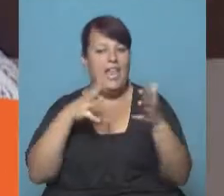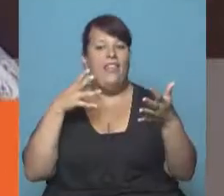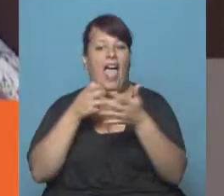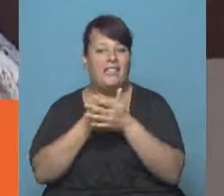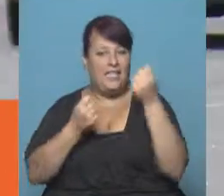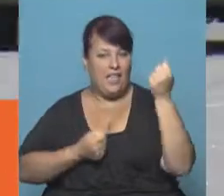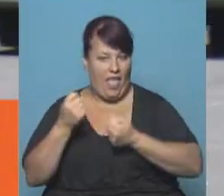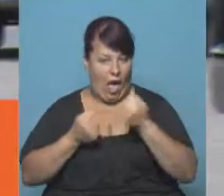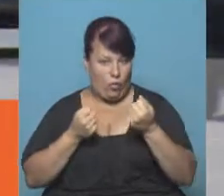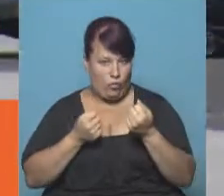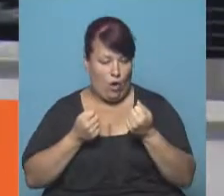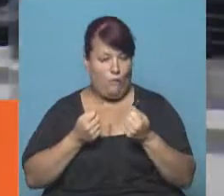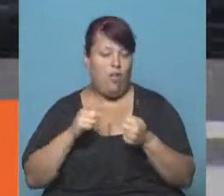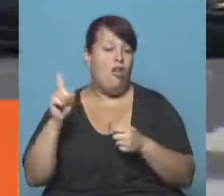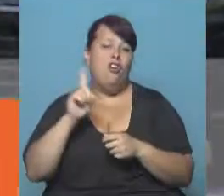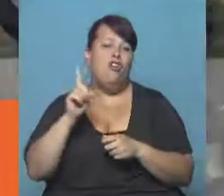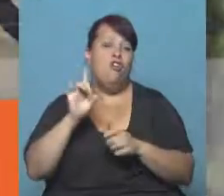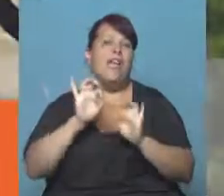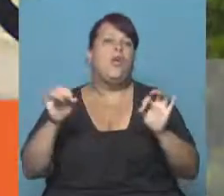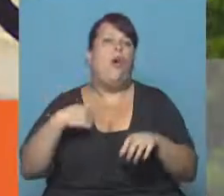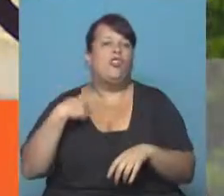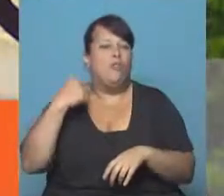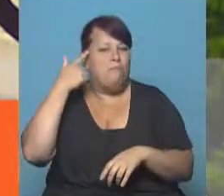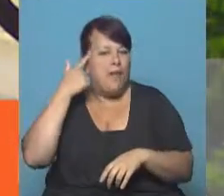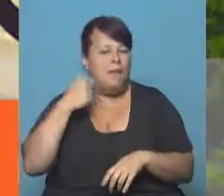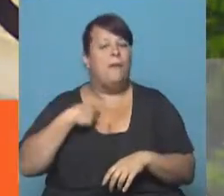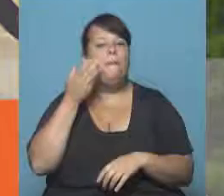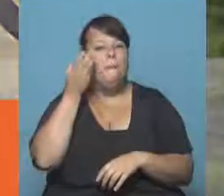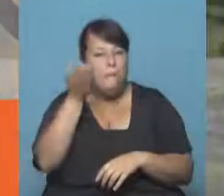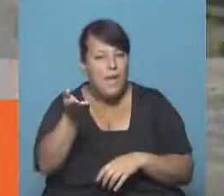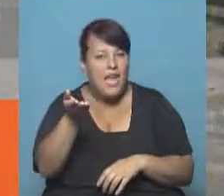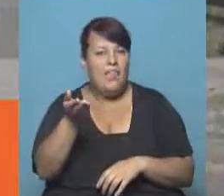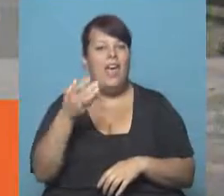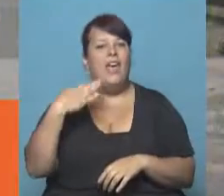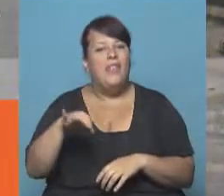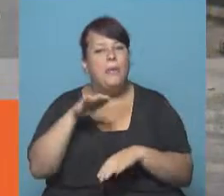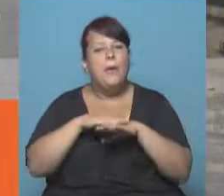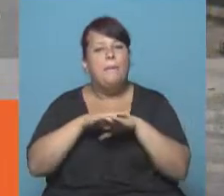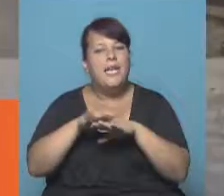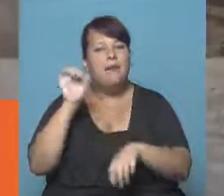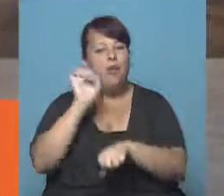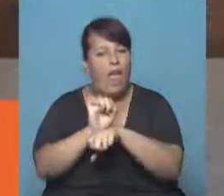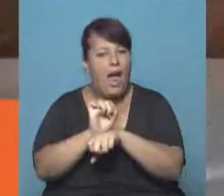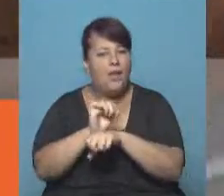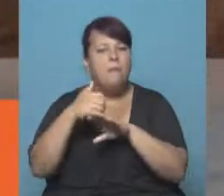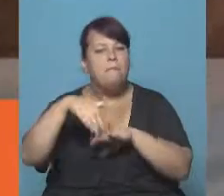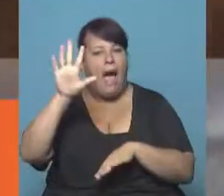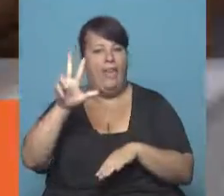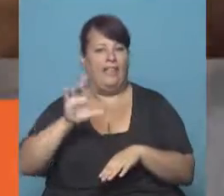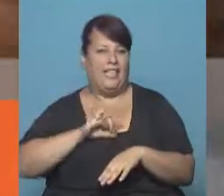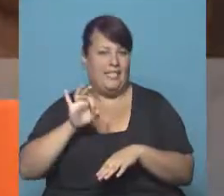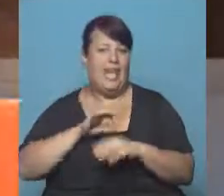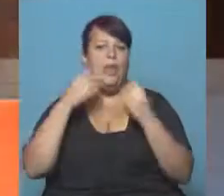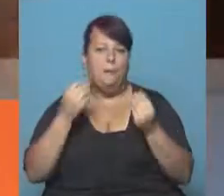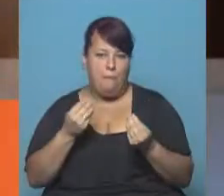viales no salió como hubiéramos querido estábamos pidiendo que el mínimo de la pena fuera superior a 3 para